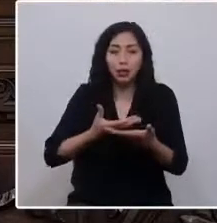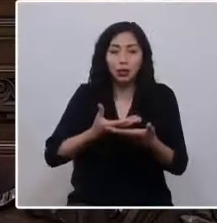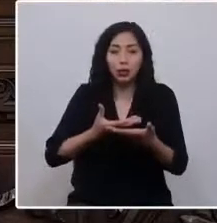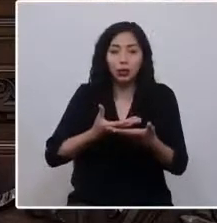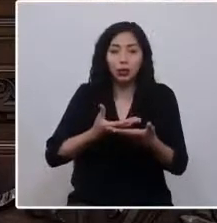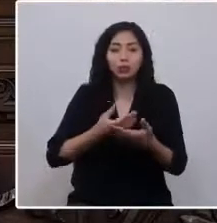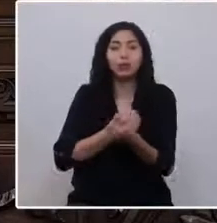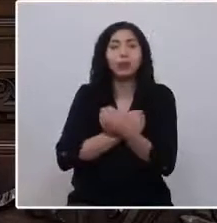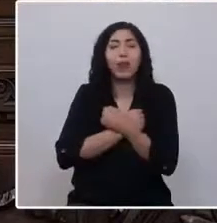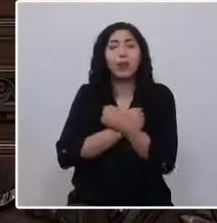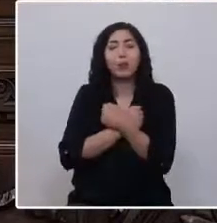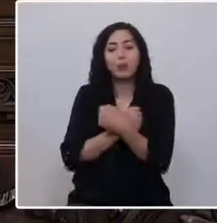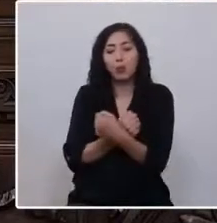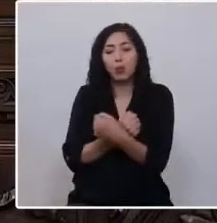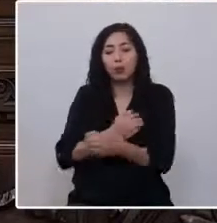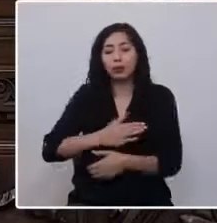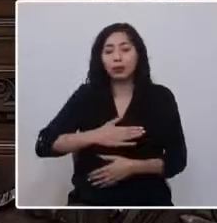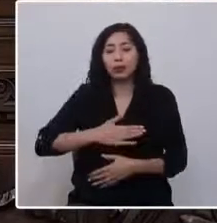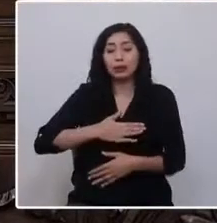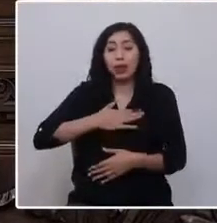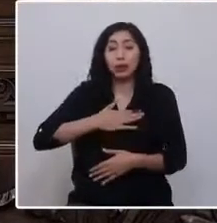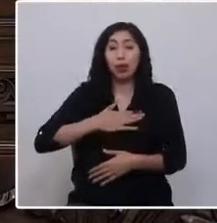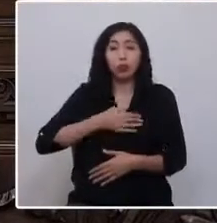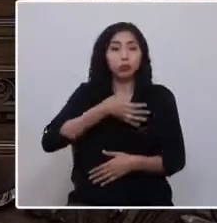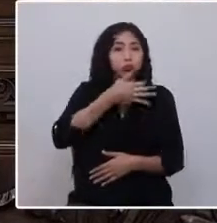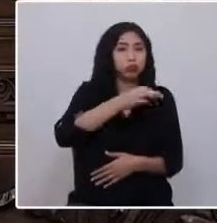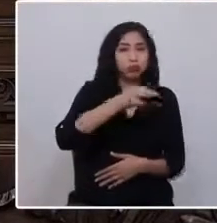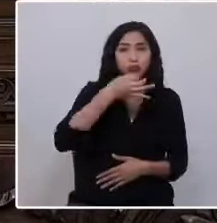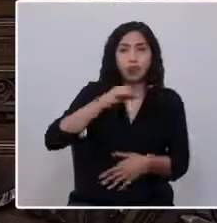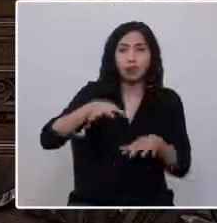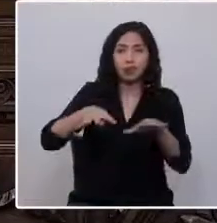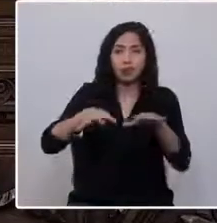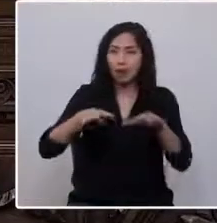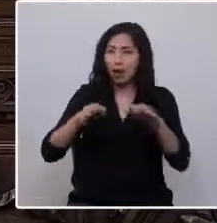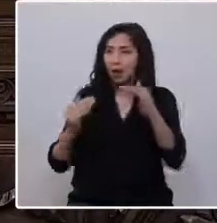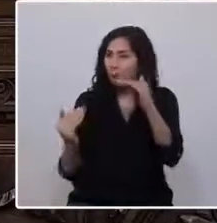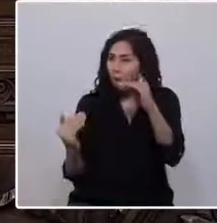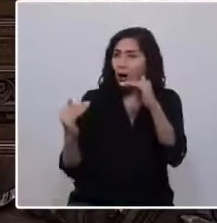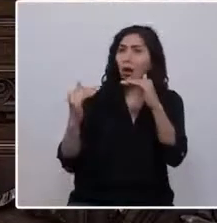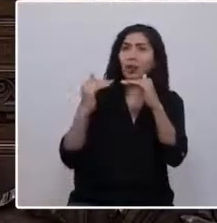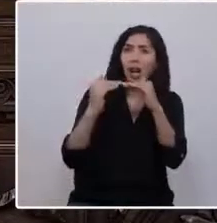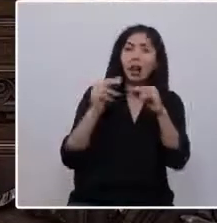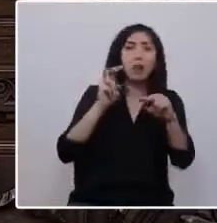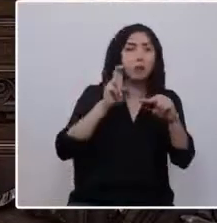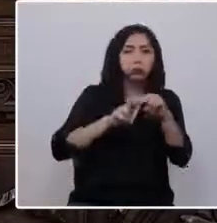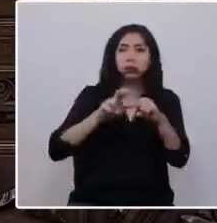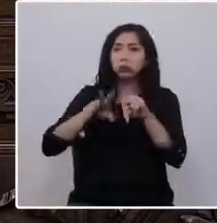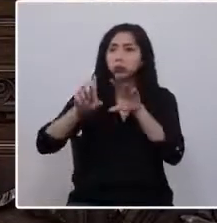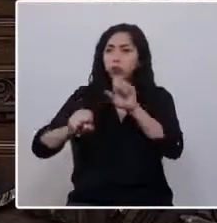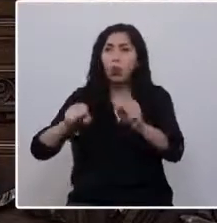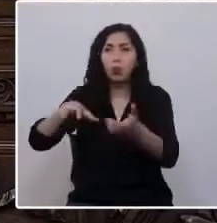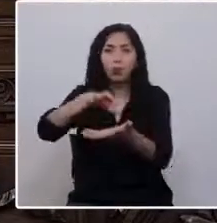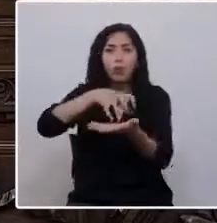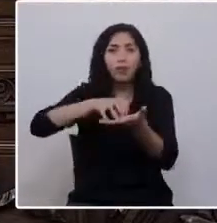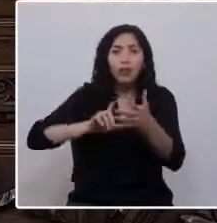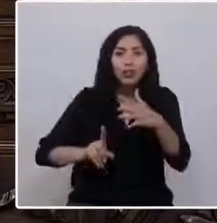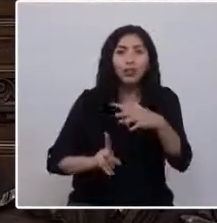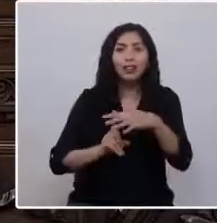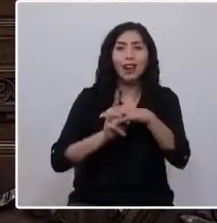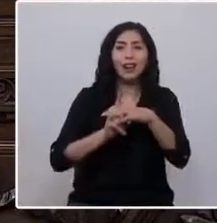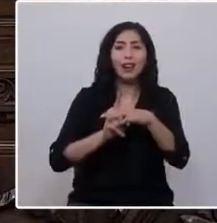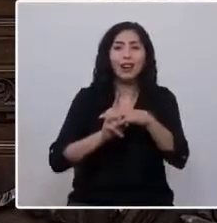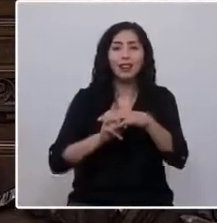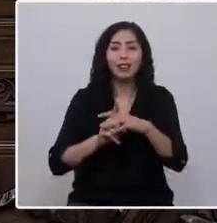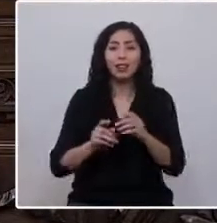siento de dirigirme a una asamblea paritaria con escaño reservado a los pueblos originarios y con con